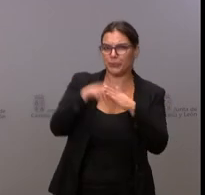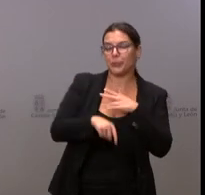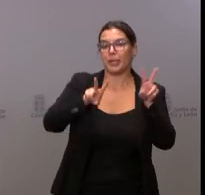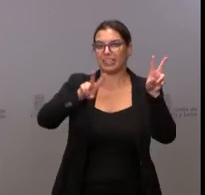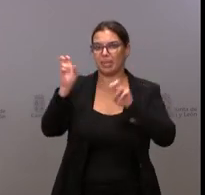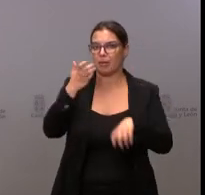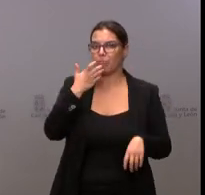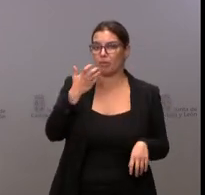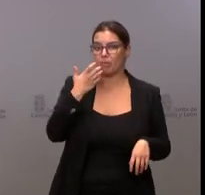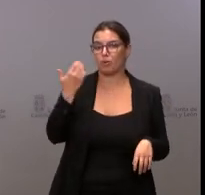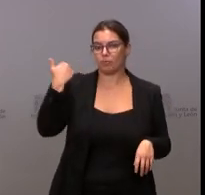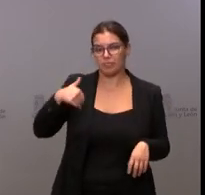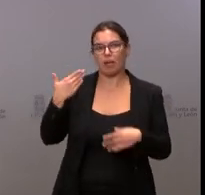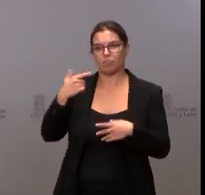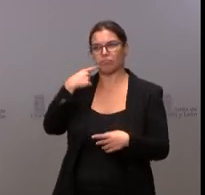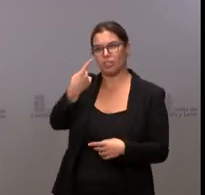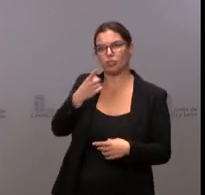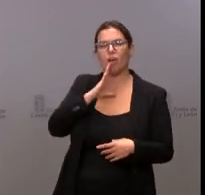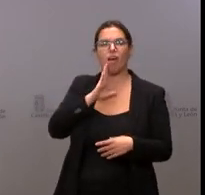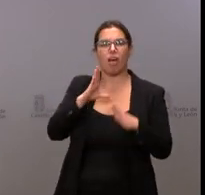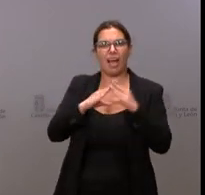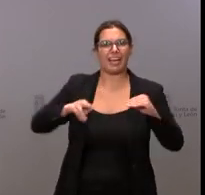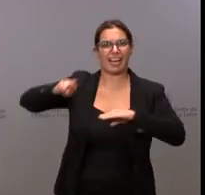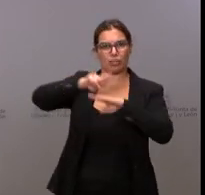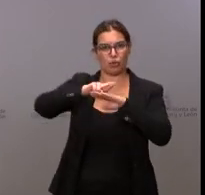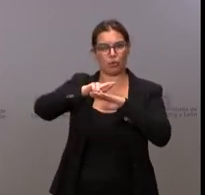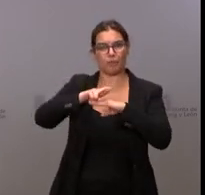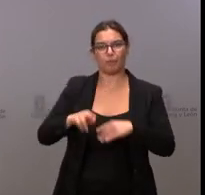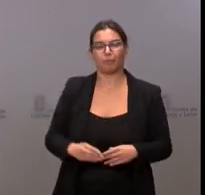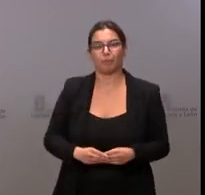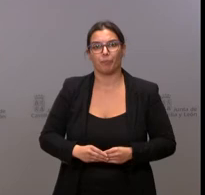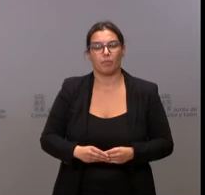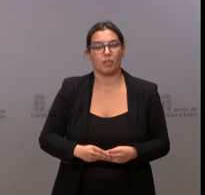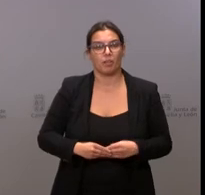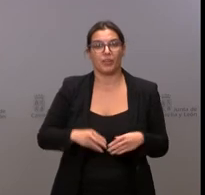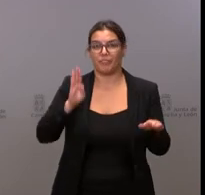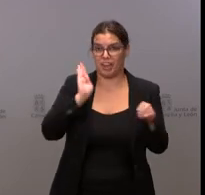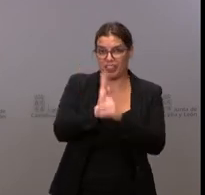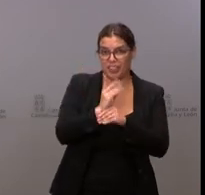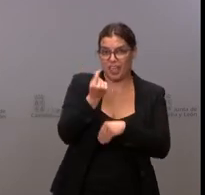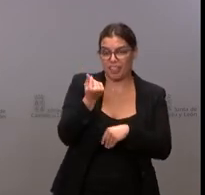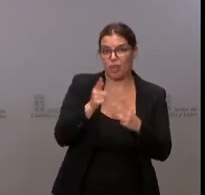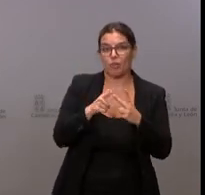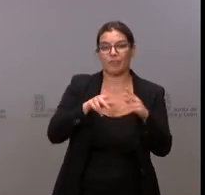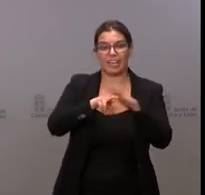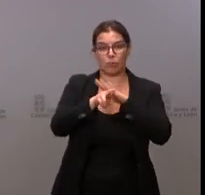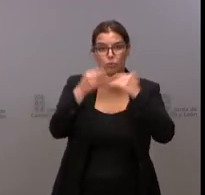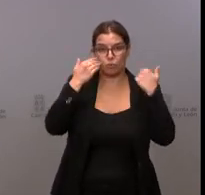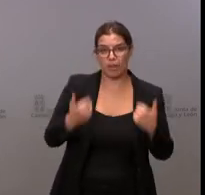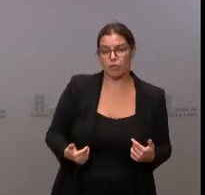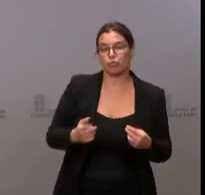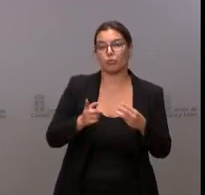como los que ya ha planteado el rector de la universidad de salamanca la financiación los recursos humanos